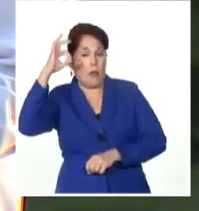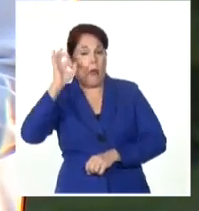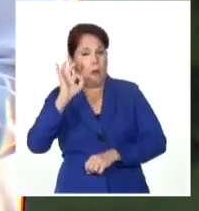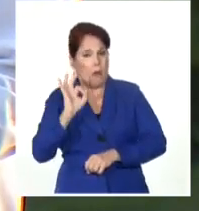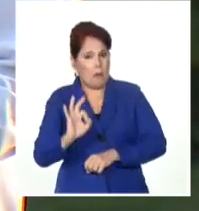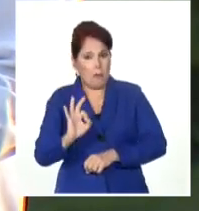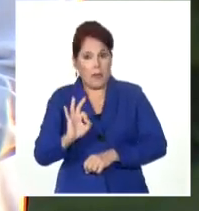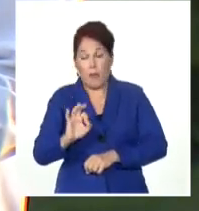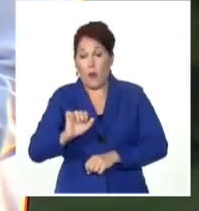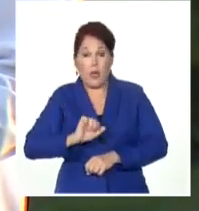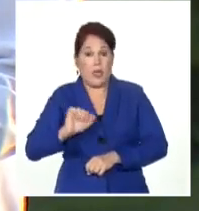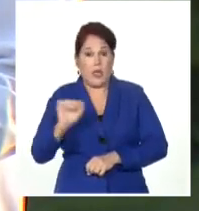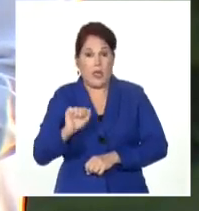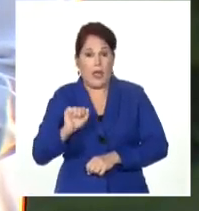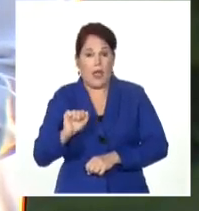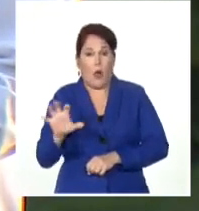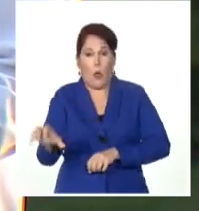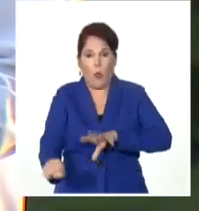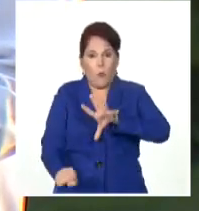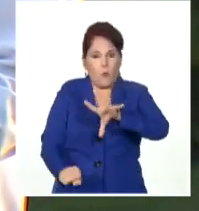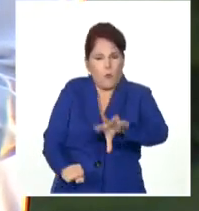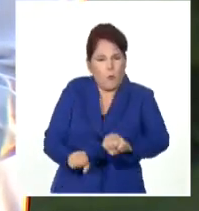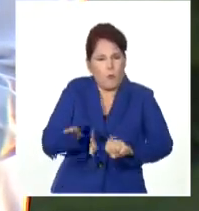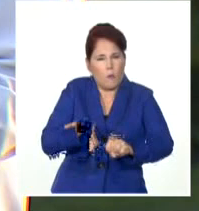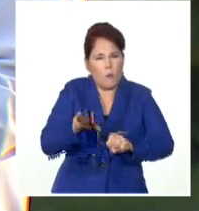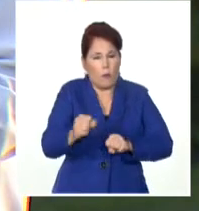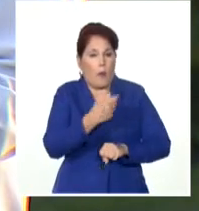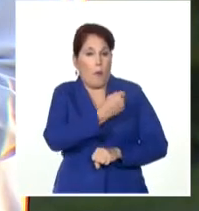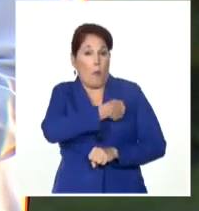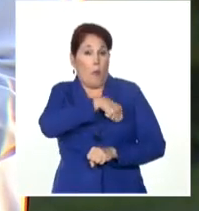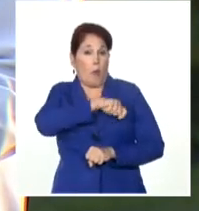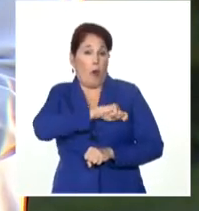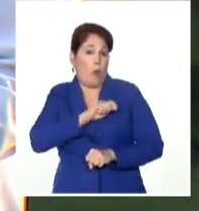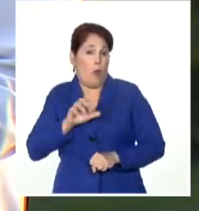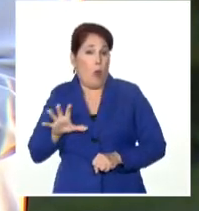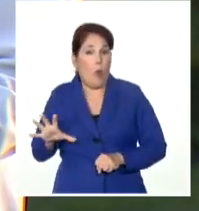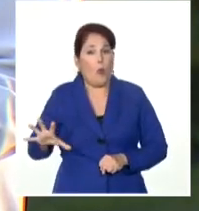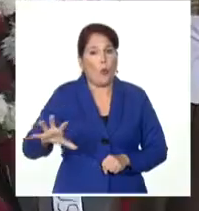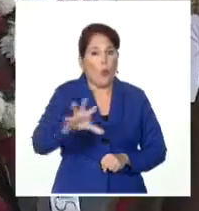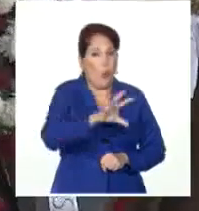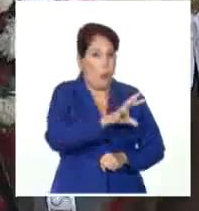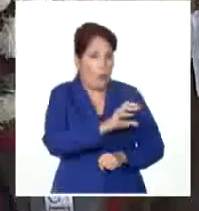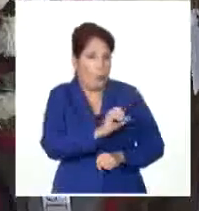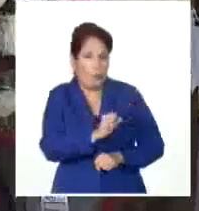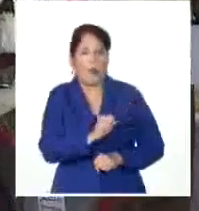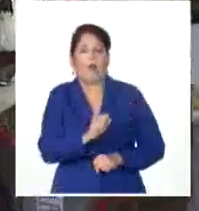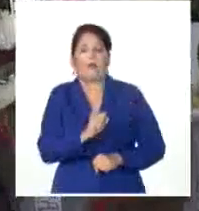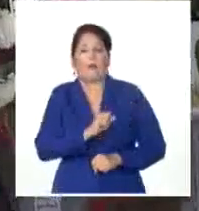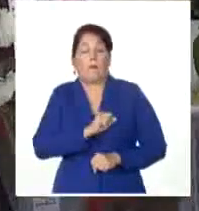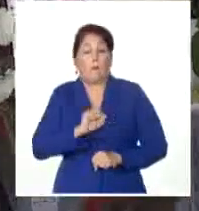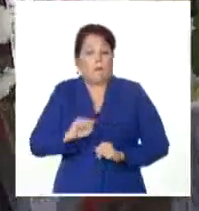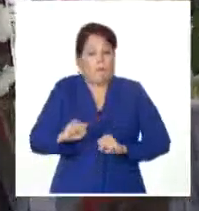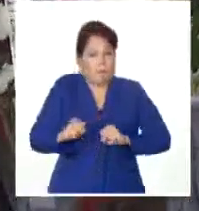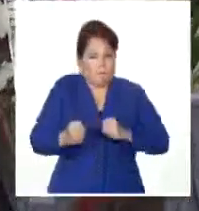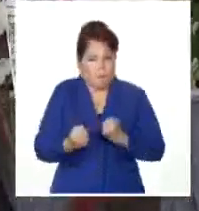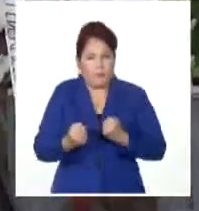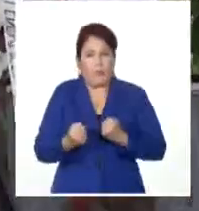hasta el extremo el nacionalismo, conducir a pueblos completos por la senda de la ignominia y el